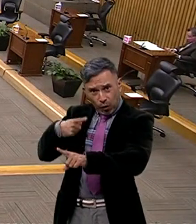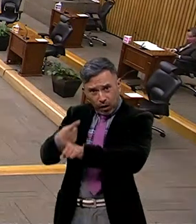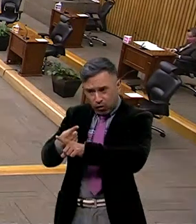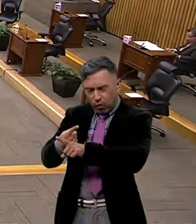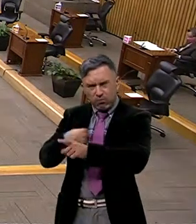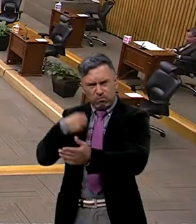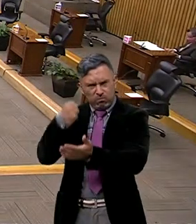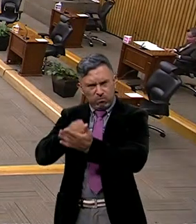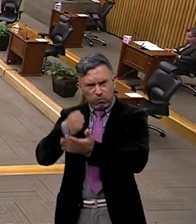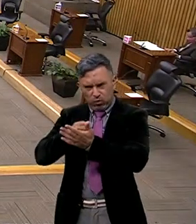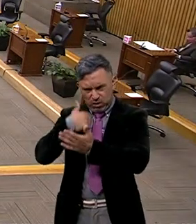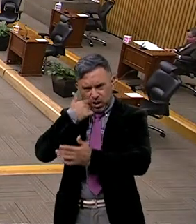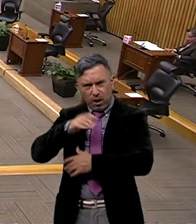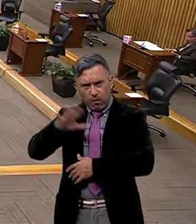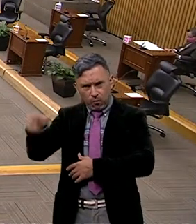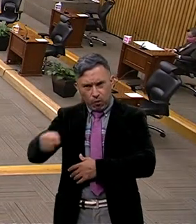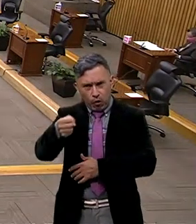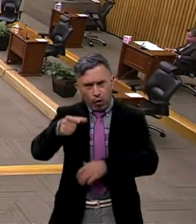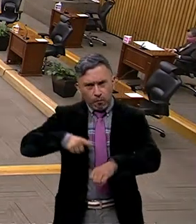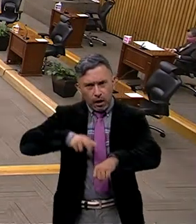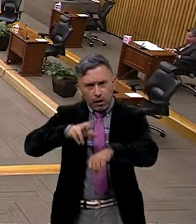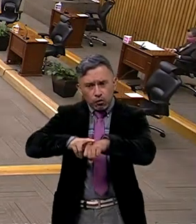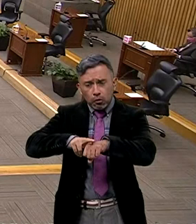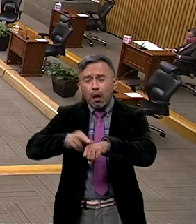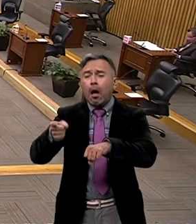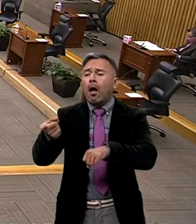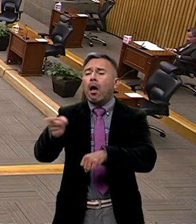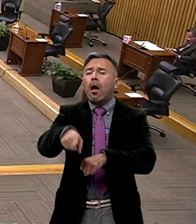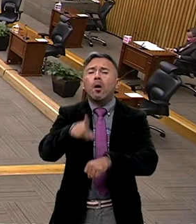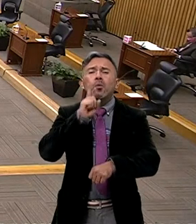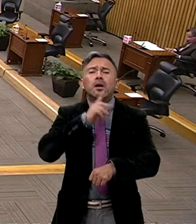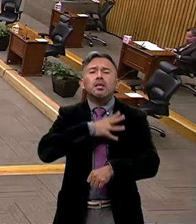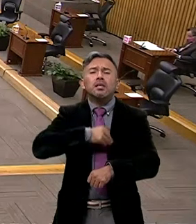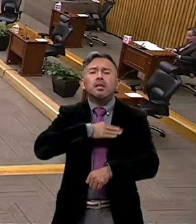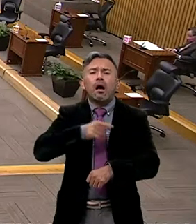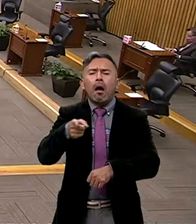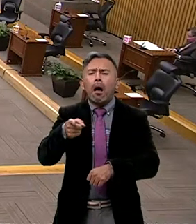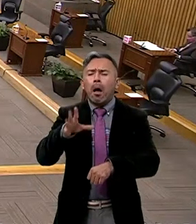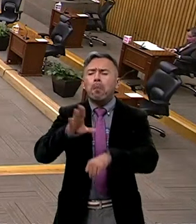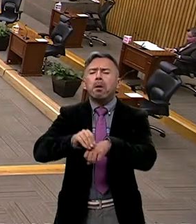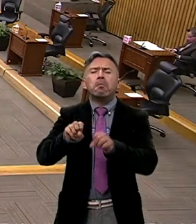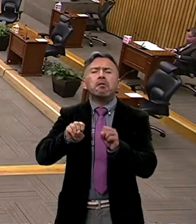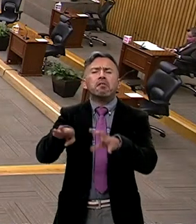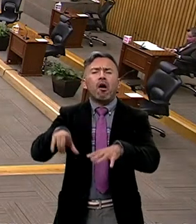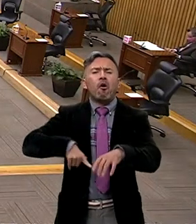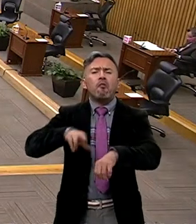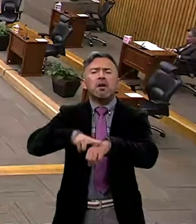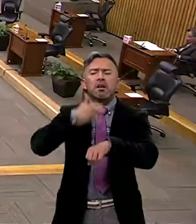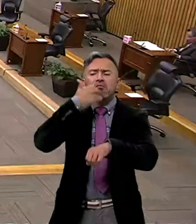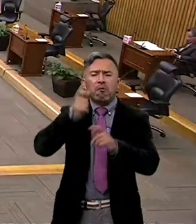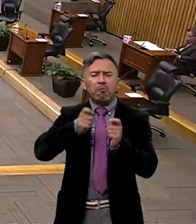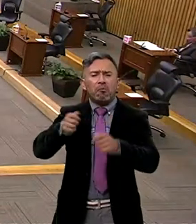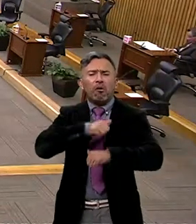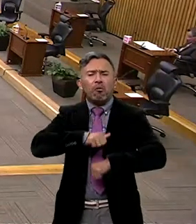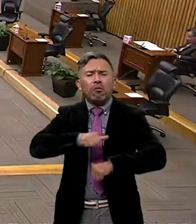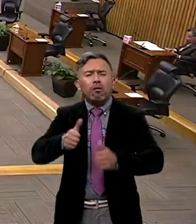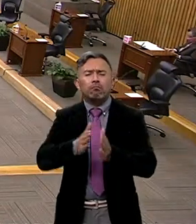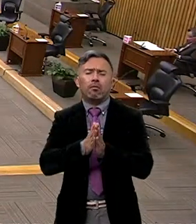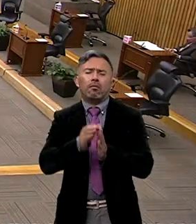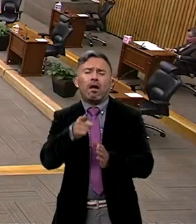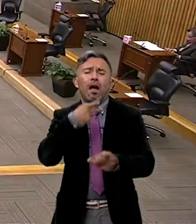permitieron a su hija juanita ser gobernadora o sea de que están hablando morena de